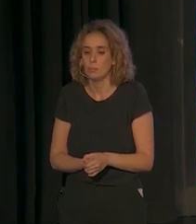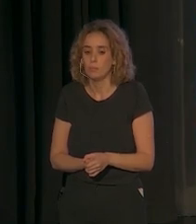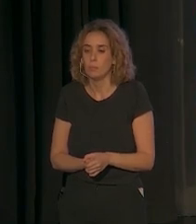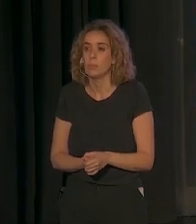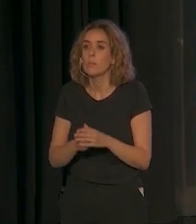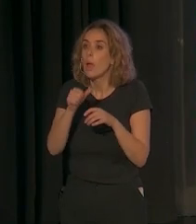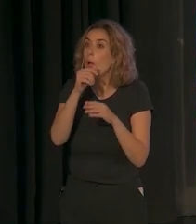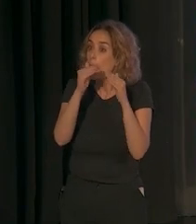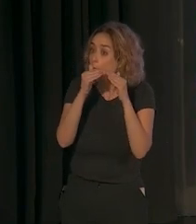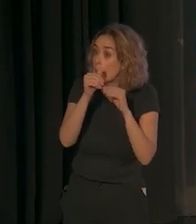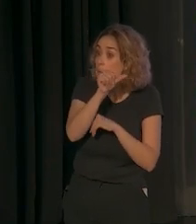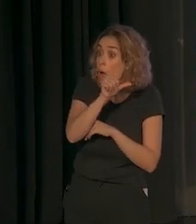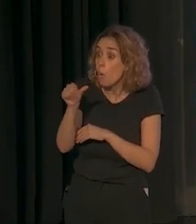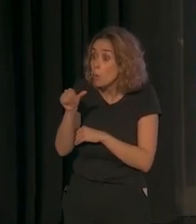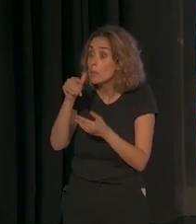Estuvo en casa una semana.